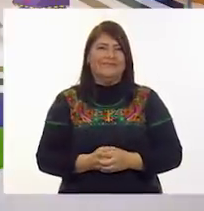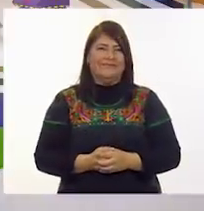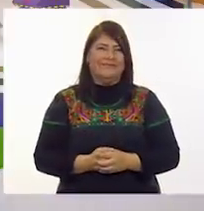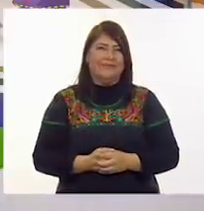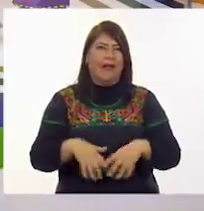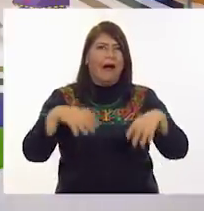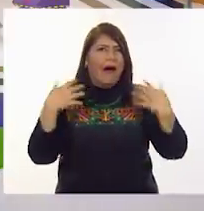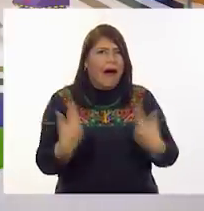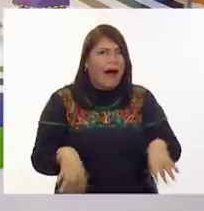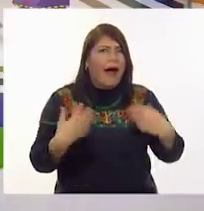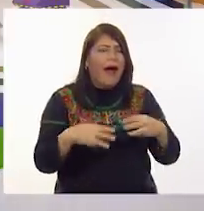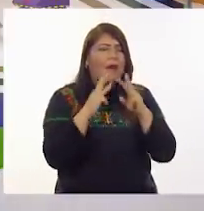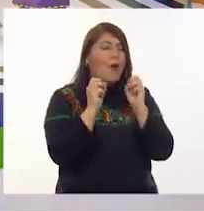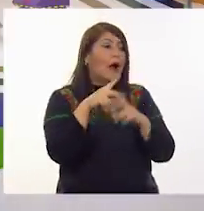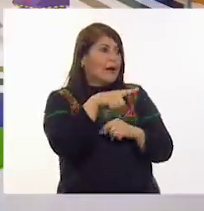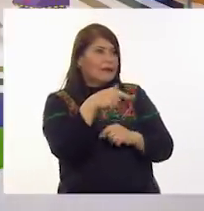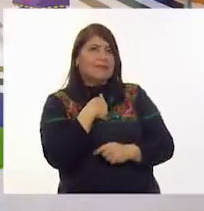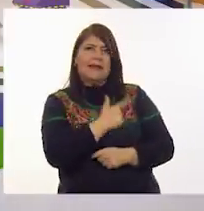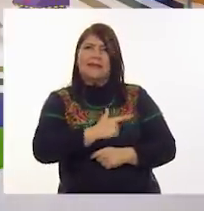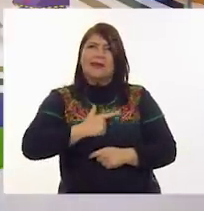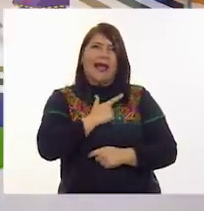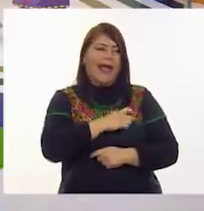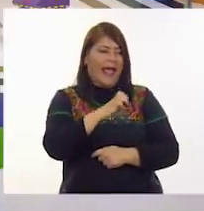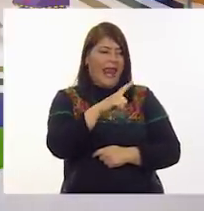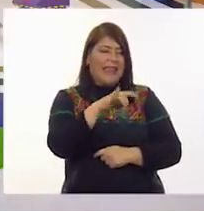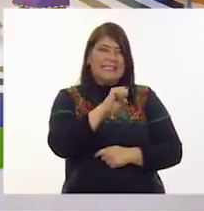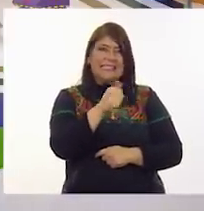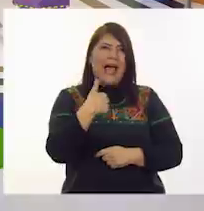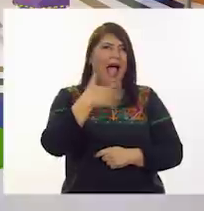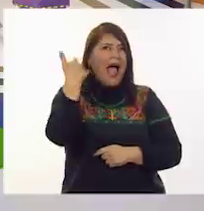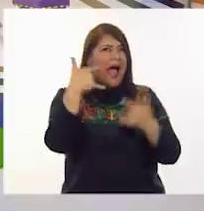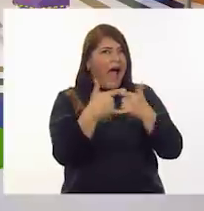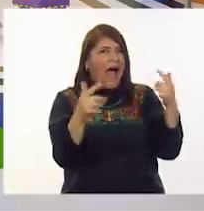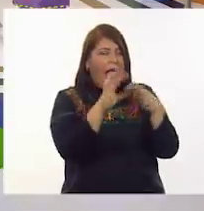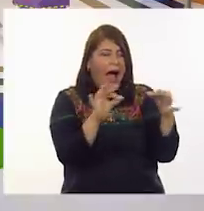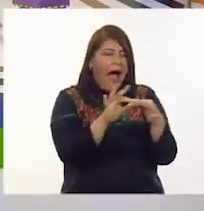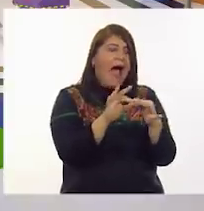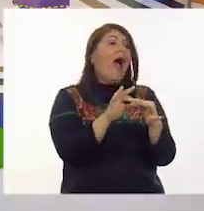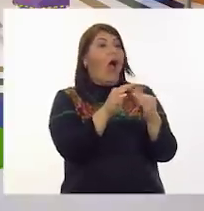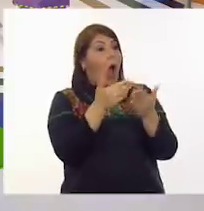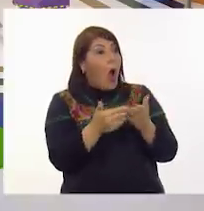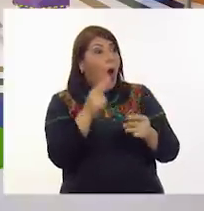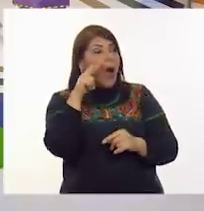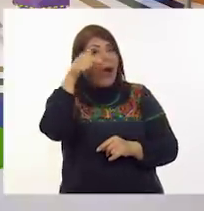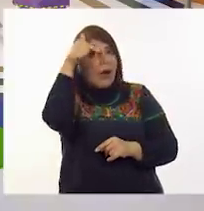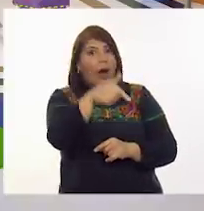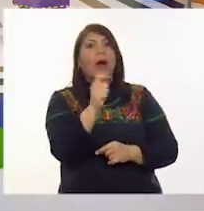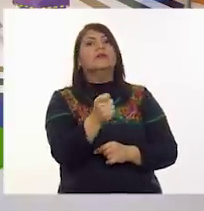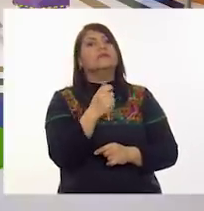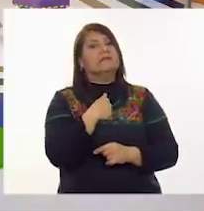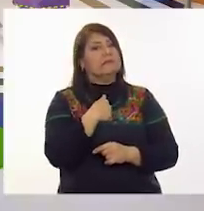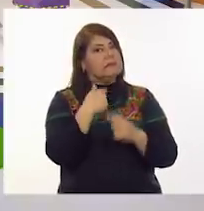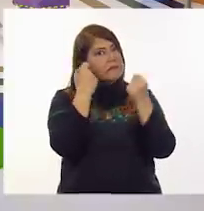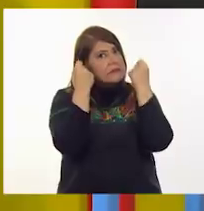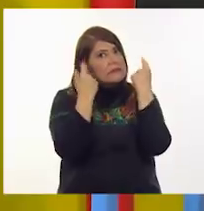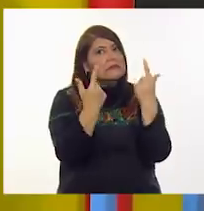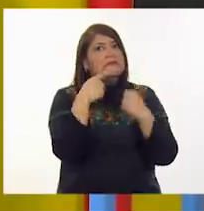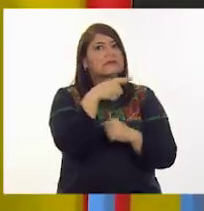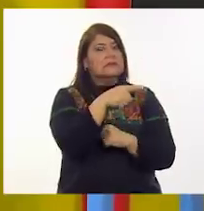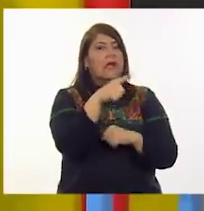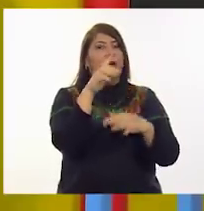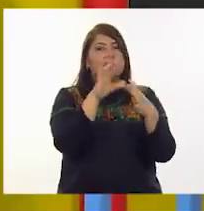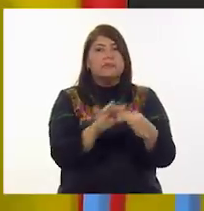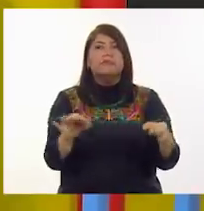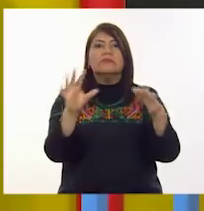¡Wow! Si ya me caía bien Elisa Carrillo desde que nos contaron el cuento, ahora confirmo que la admiro mucho, porque ella es muy clara